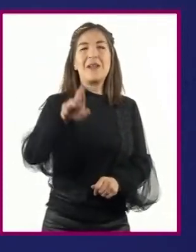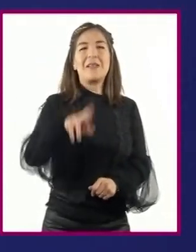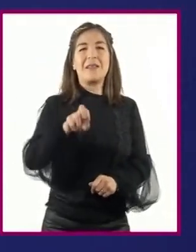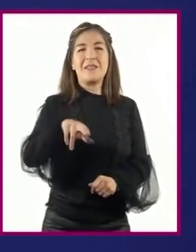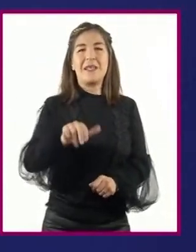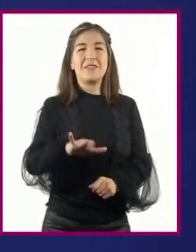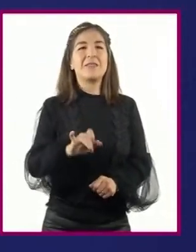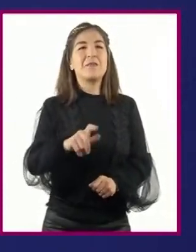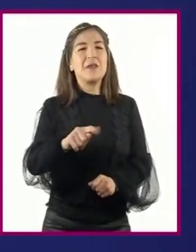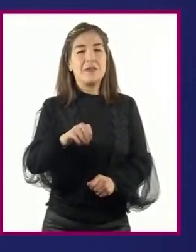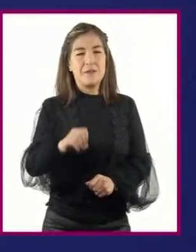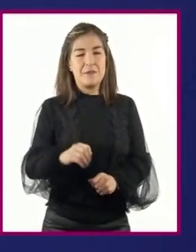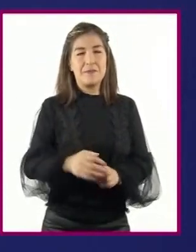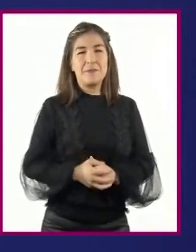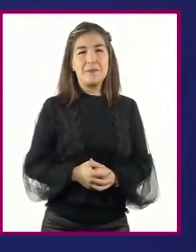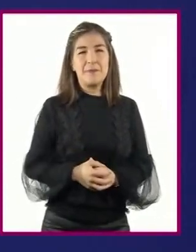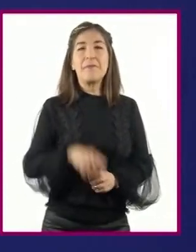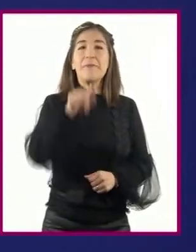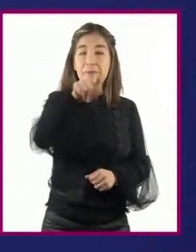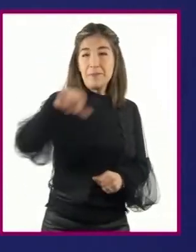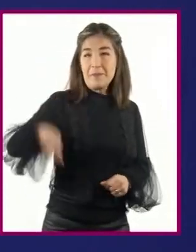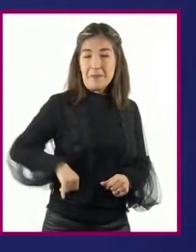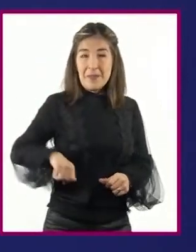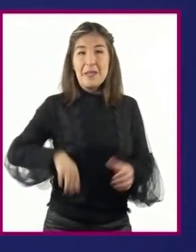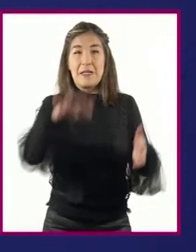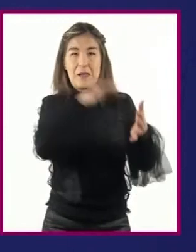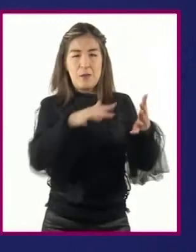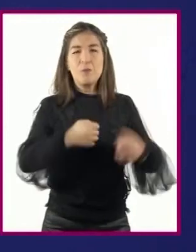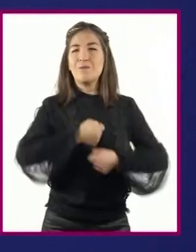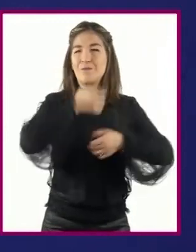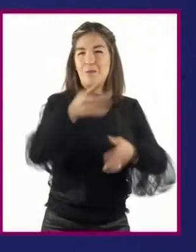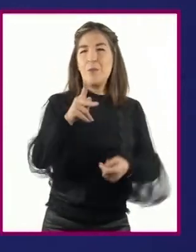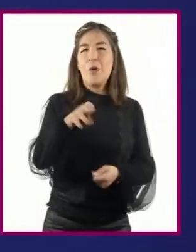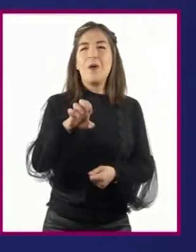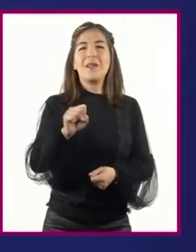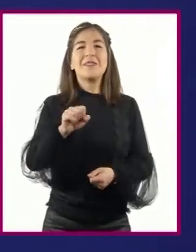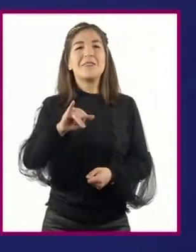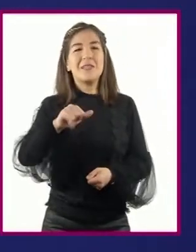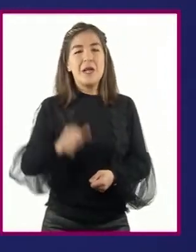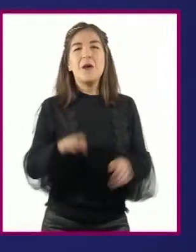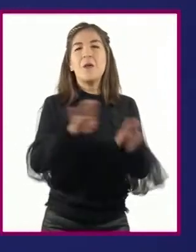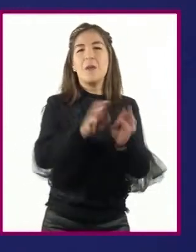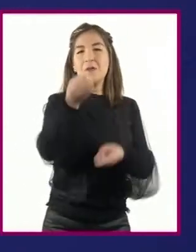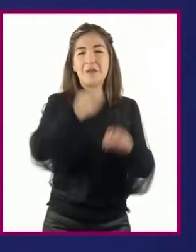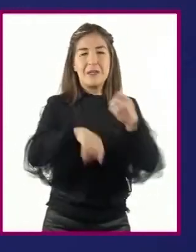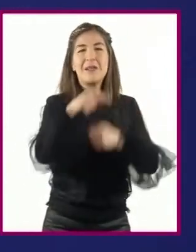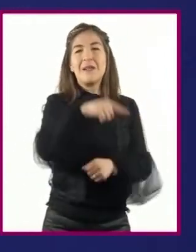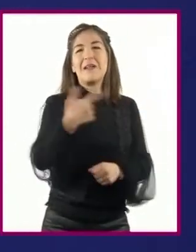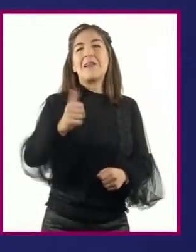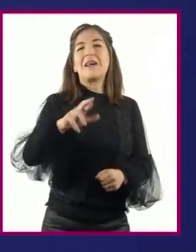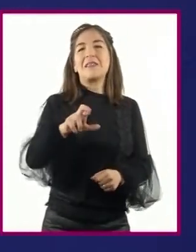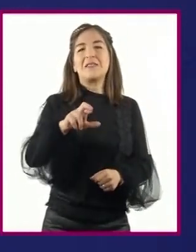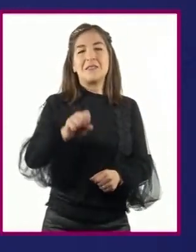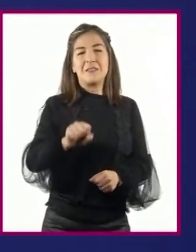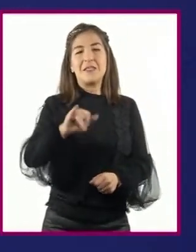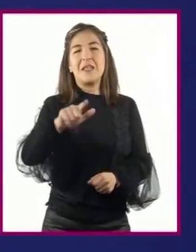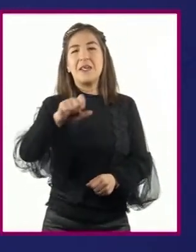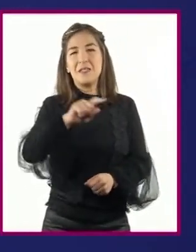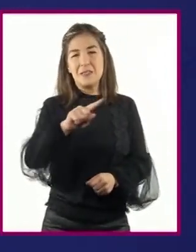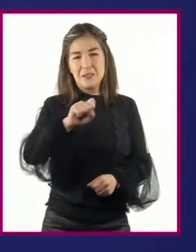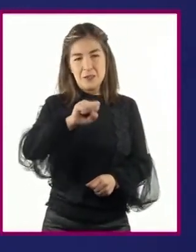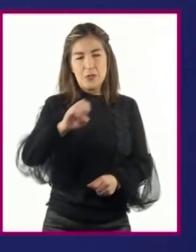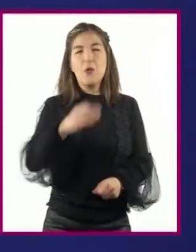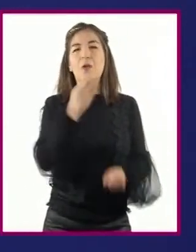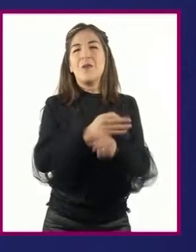Renacimiento. Si les interesa leer poesía, alguna obra de Garcilaso de la Vega, como la